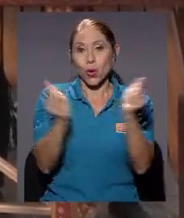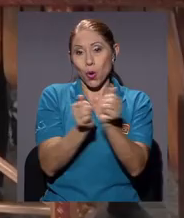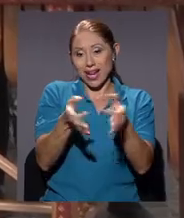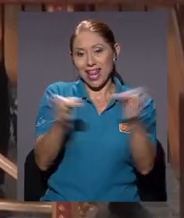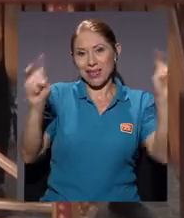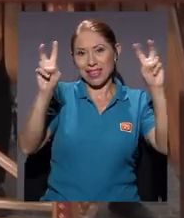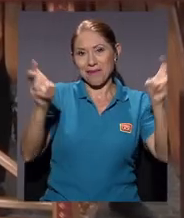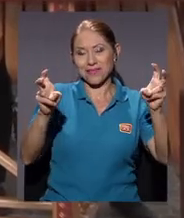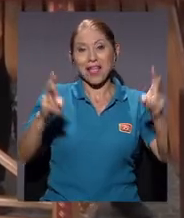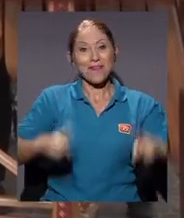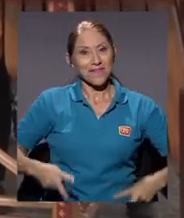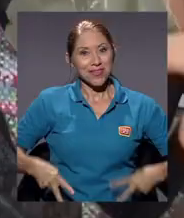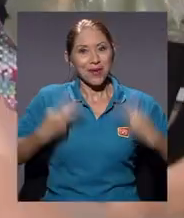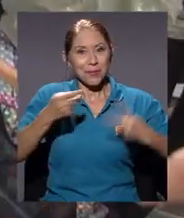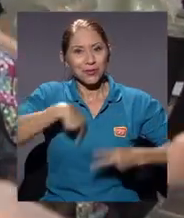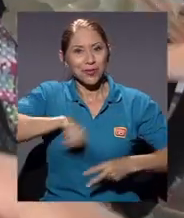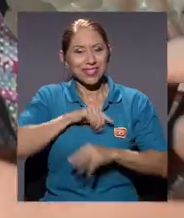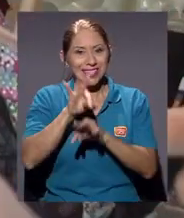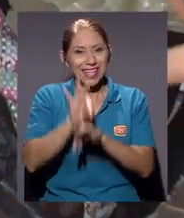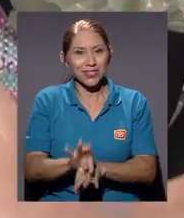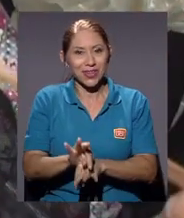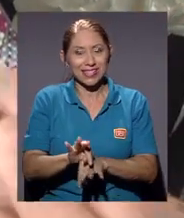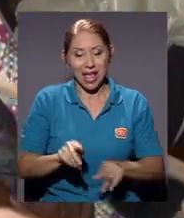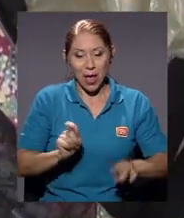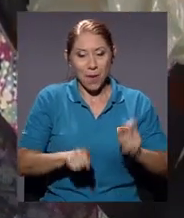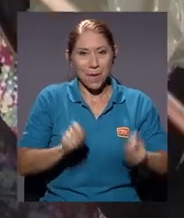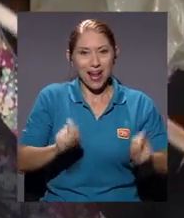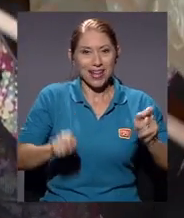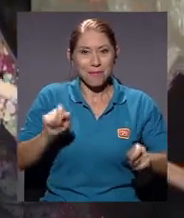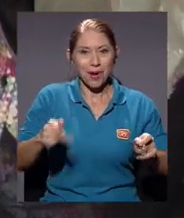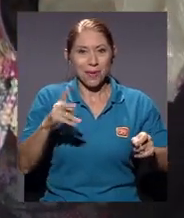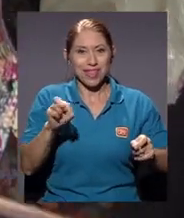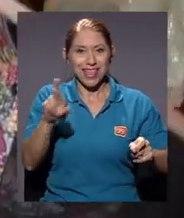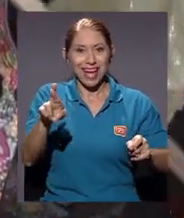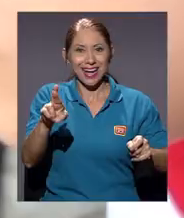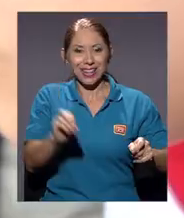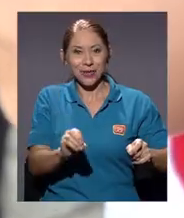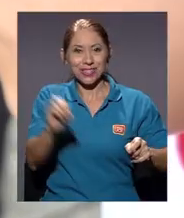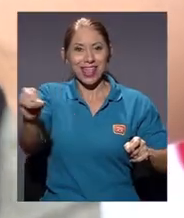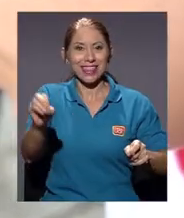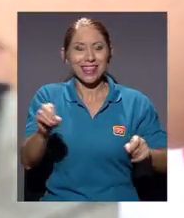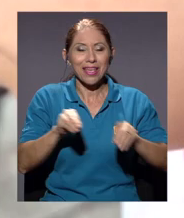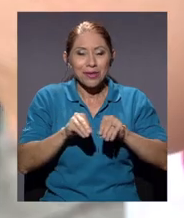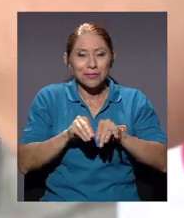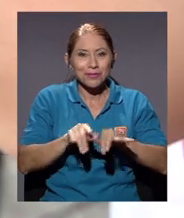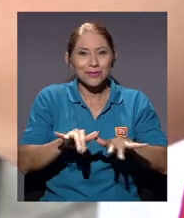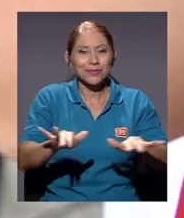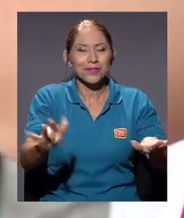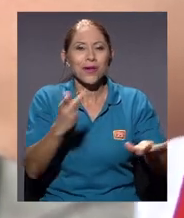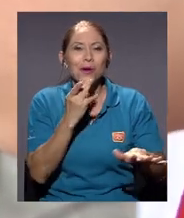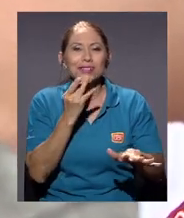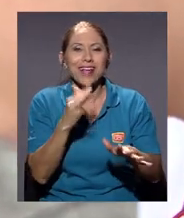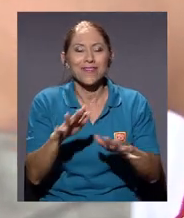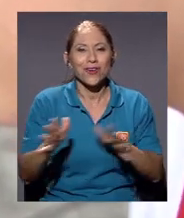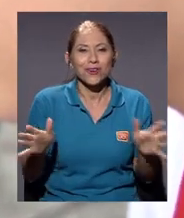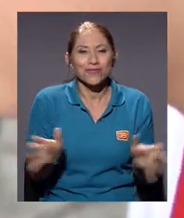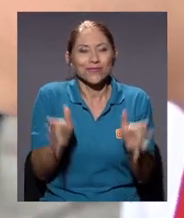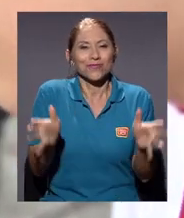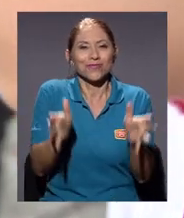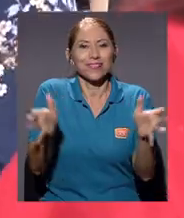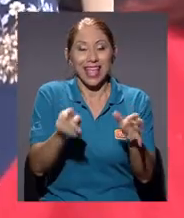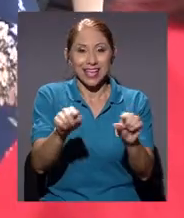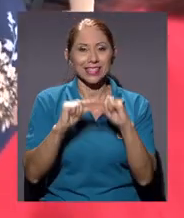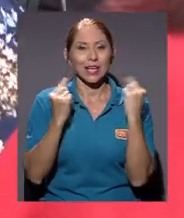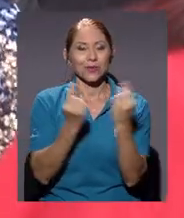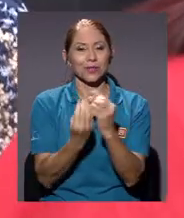el lema Vivamos nuestras tradiciones, la marimba huetar de la sede de Occidente contagió con su sabor a los asistentes. Esta